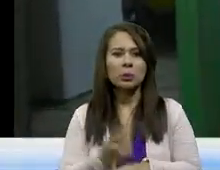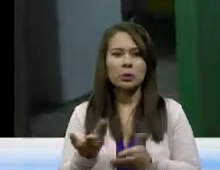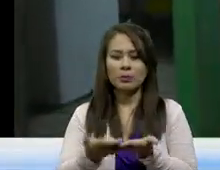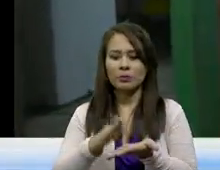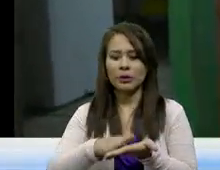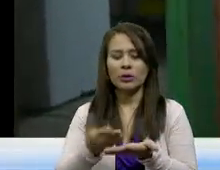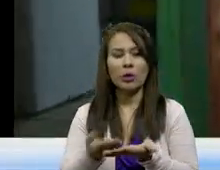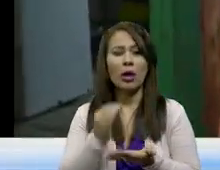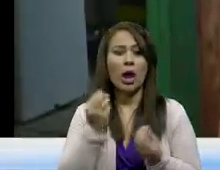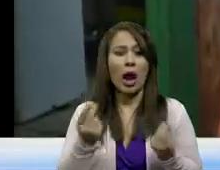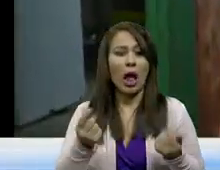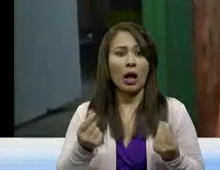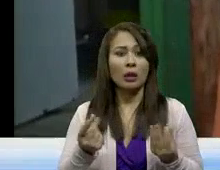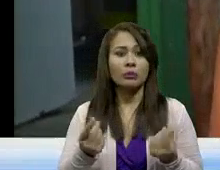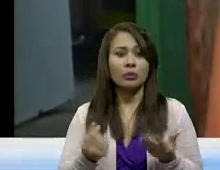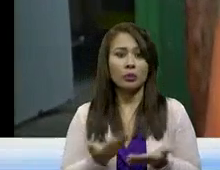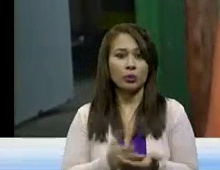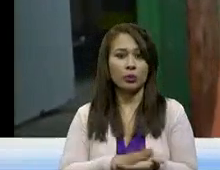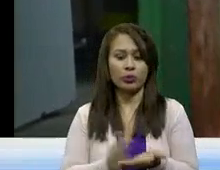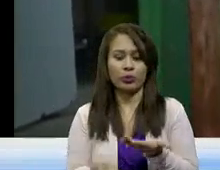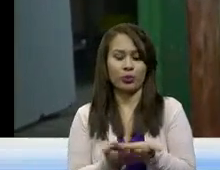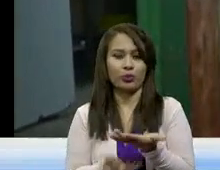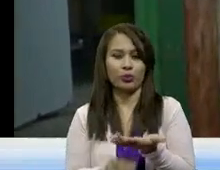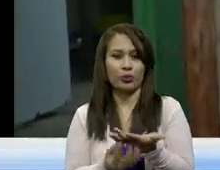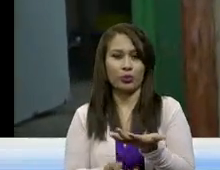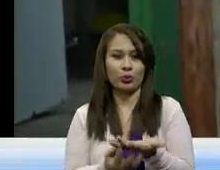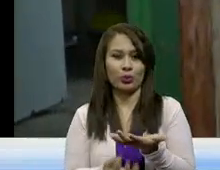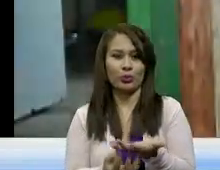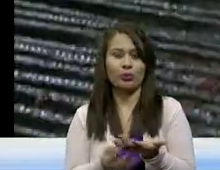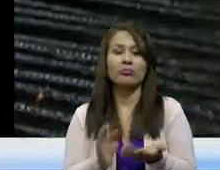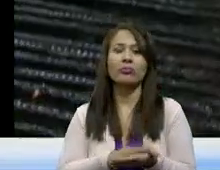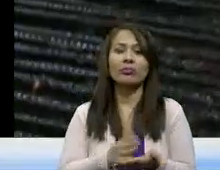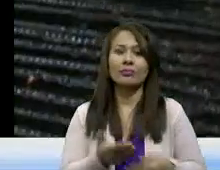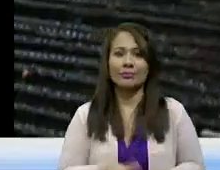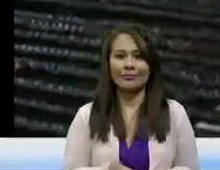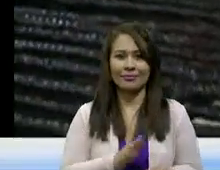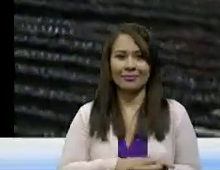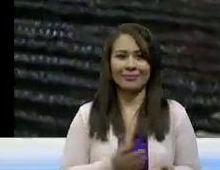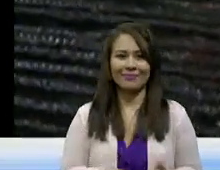pescado se cocina rápido. Y en este caso que está la parrilla, más rápido todavía.